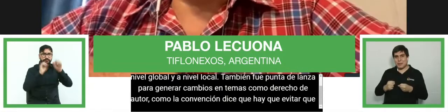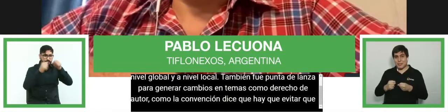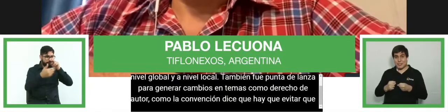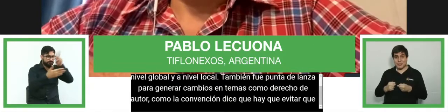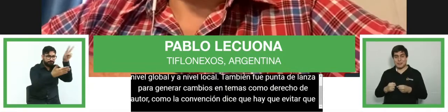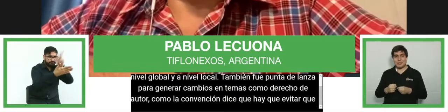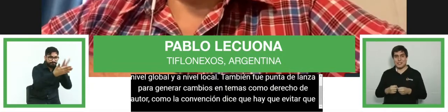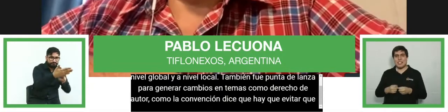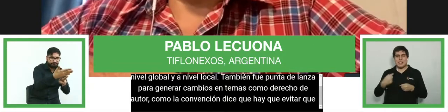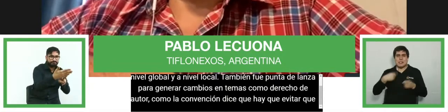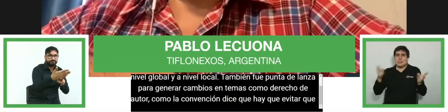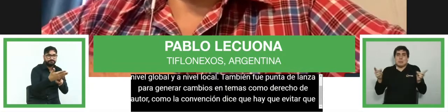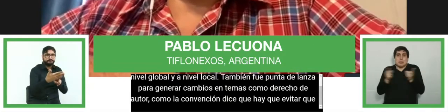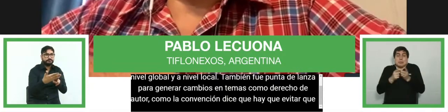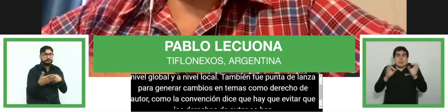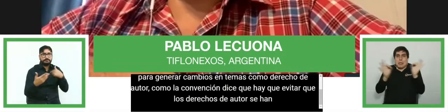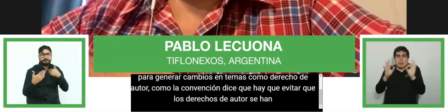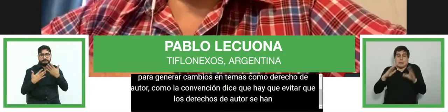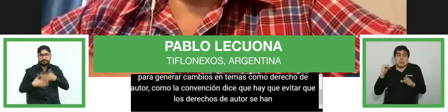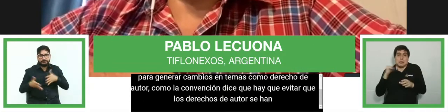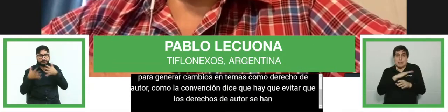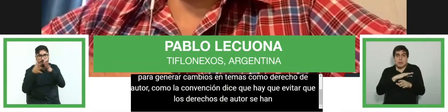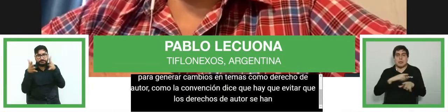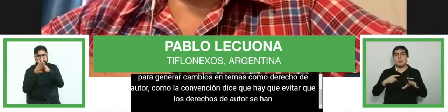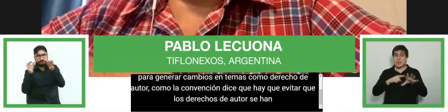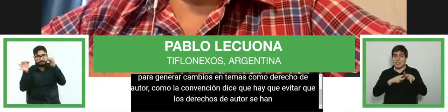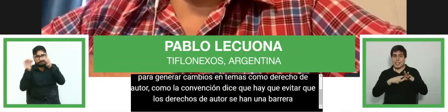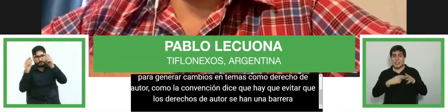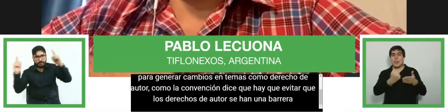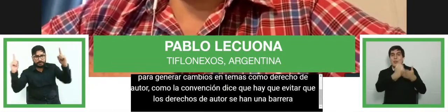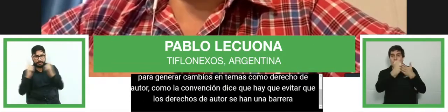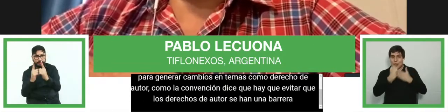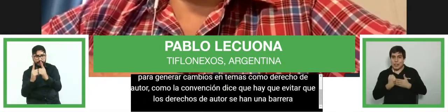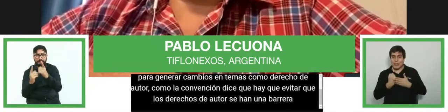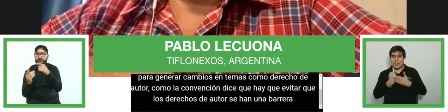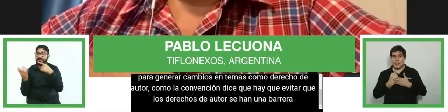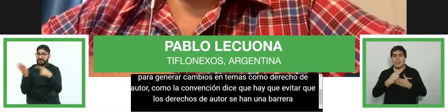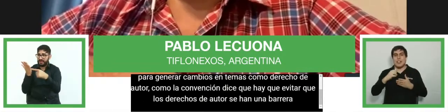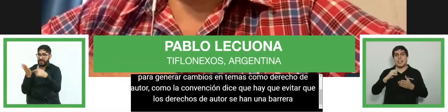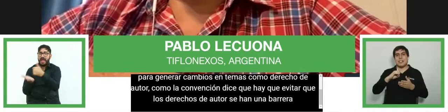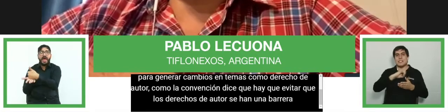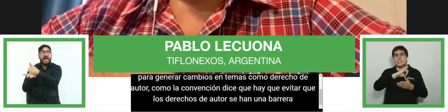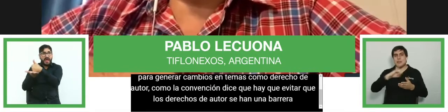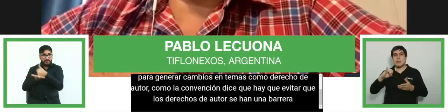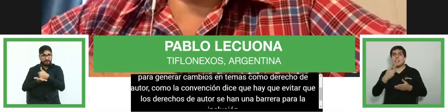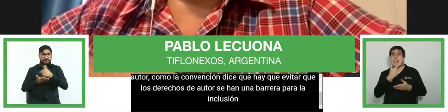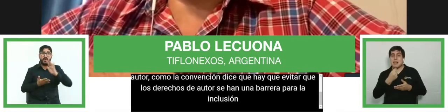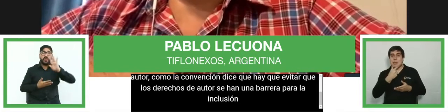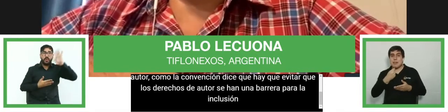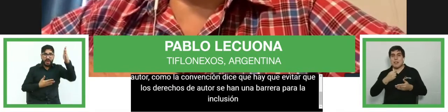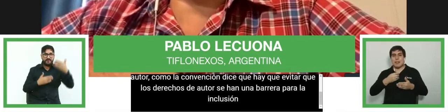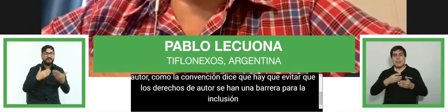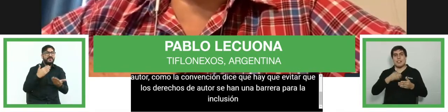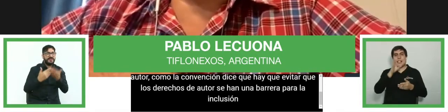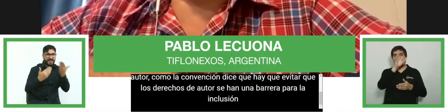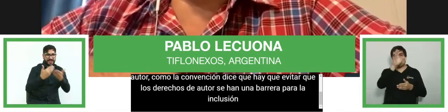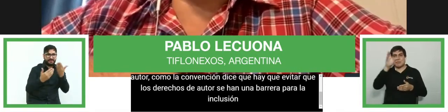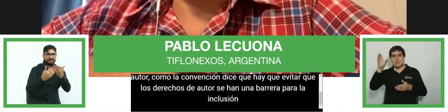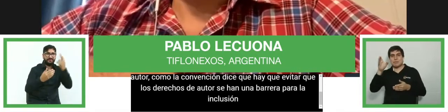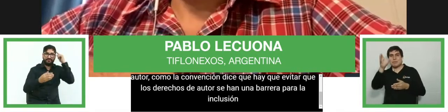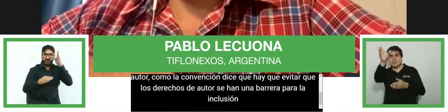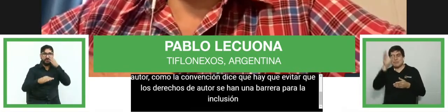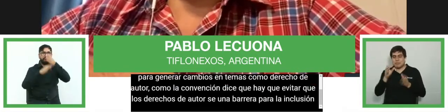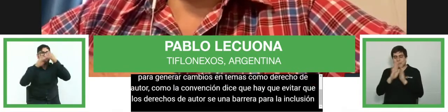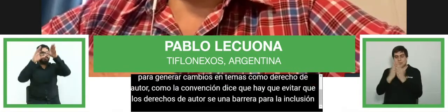de cómo la tecnología nos permitió multiplicar y facilitar la producción de materiales de lectura